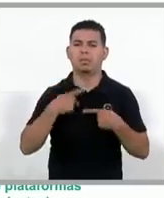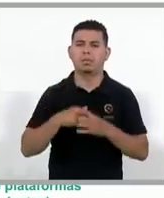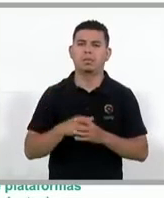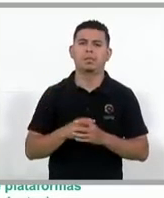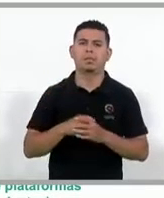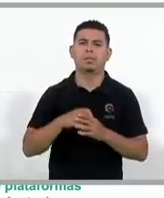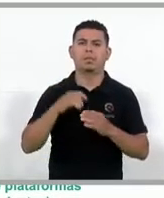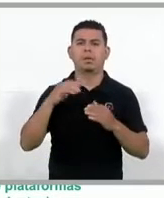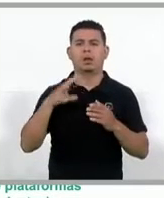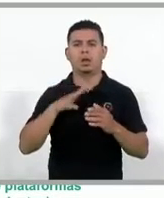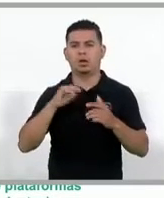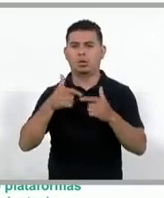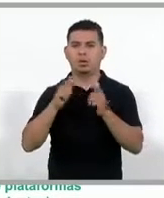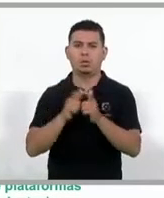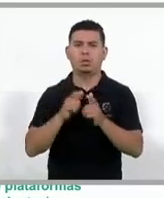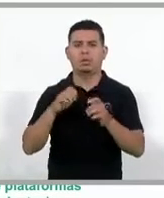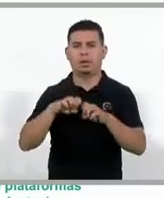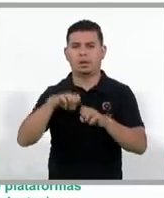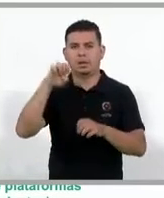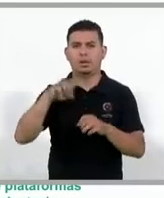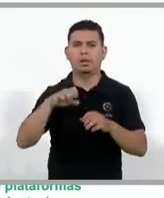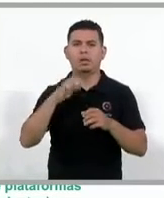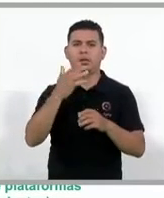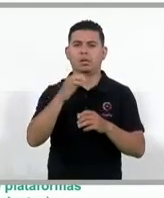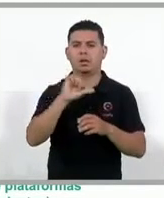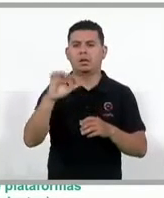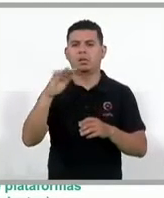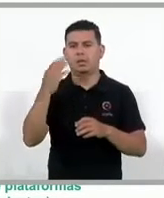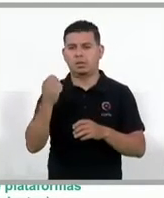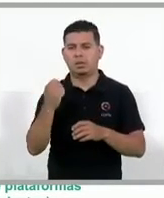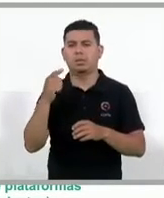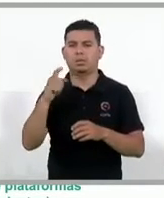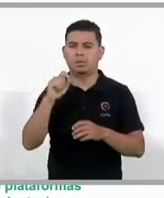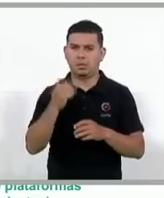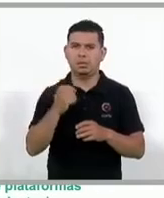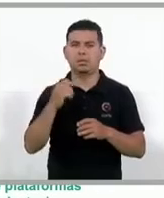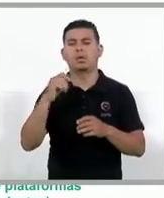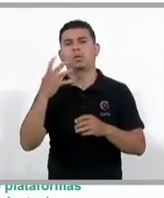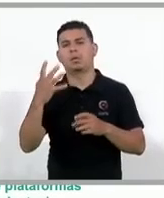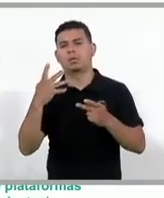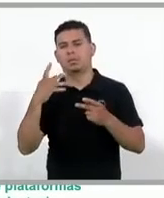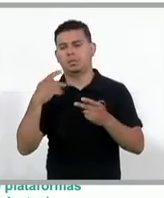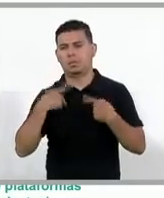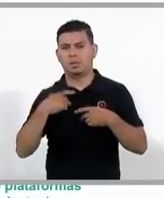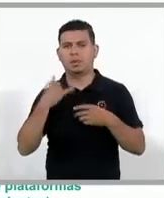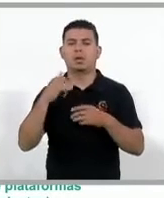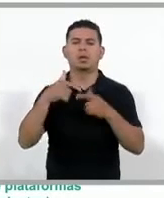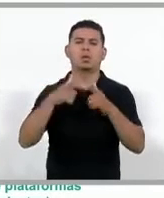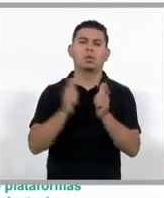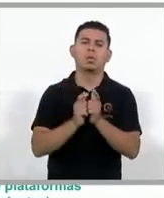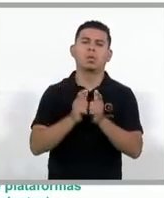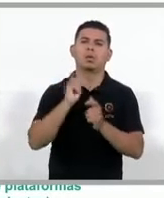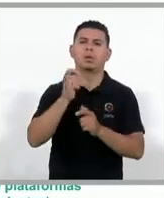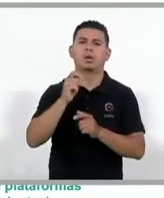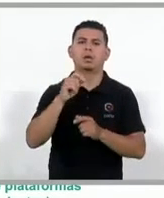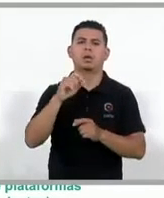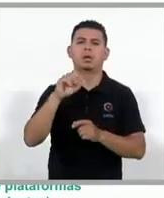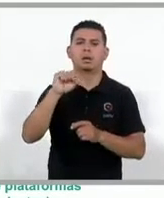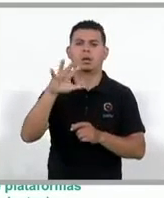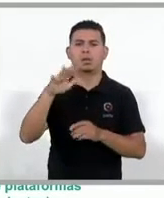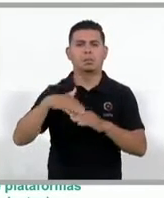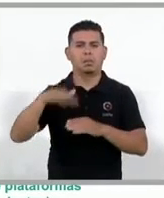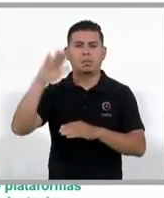del grupo de 40 de 50 59 años con 46 casos del grupo de 65